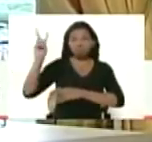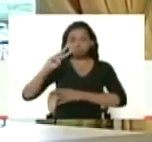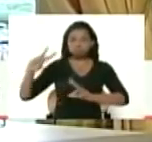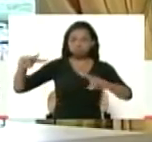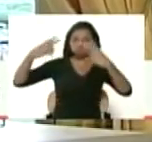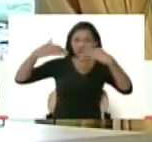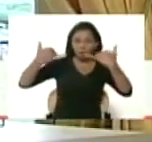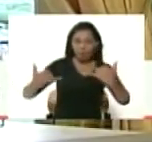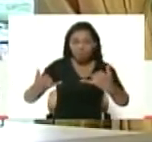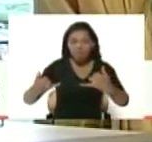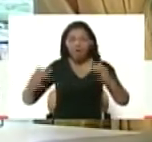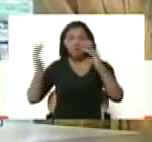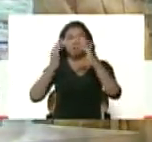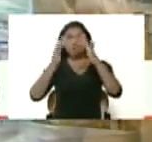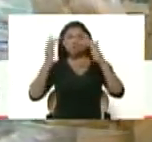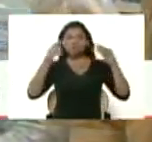estamos